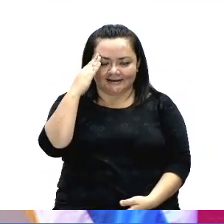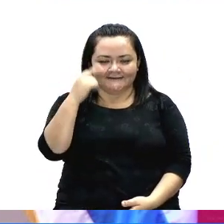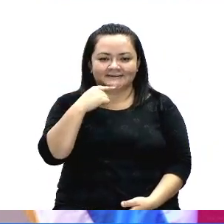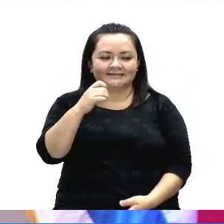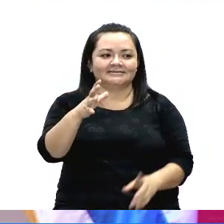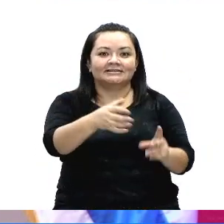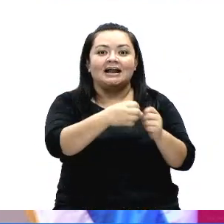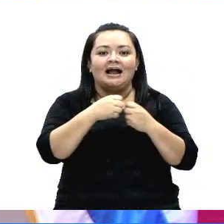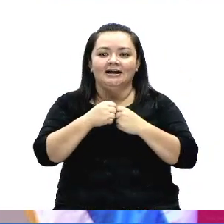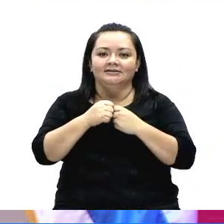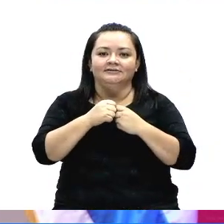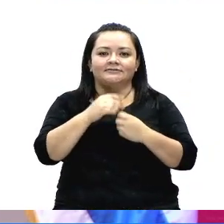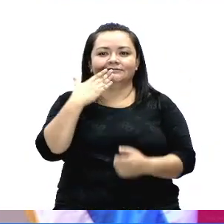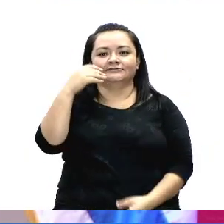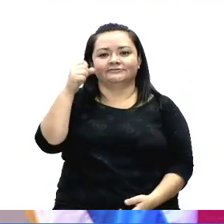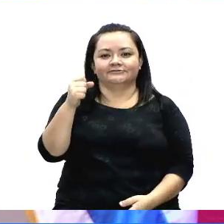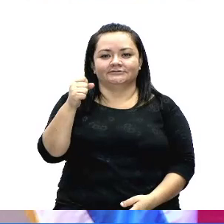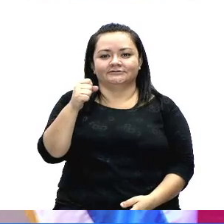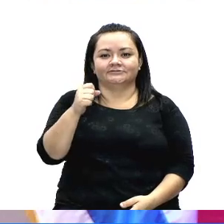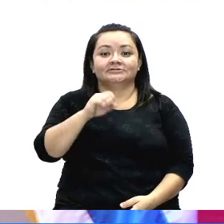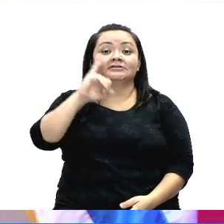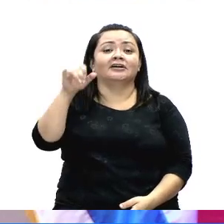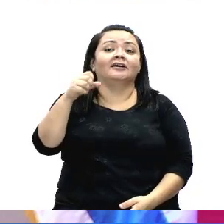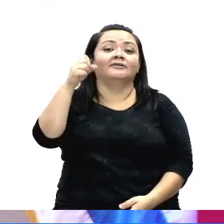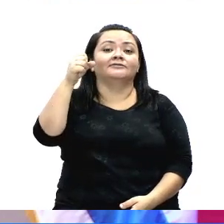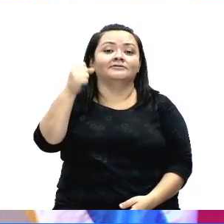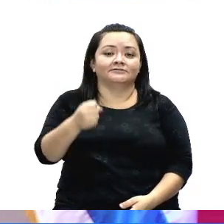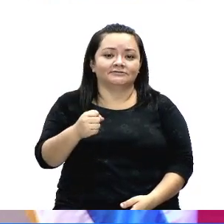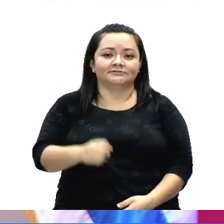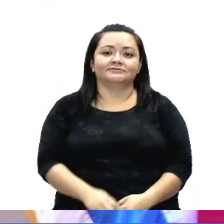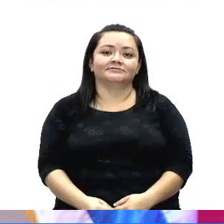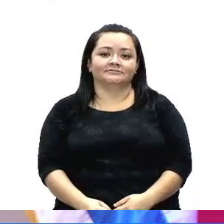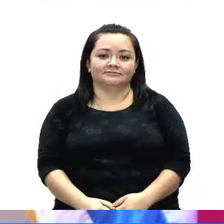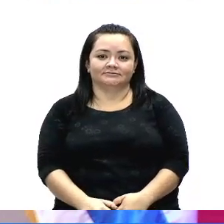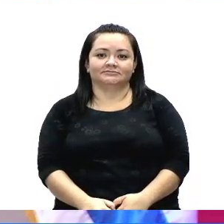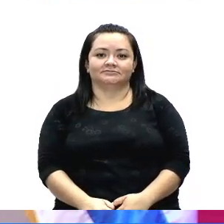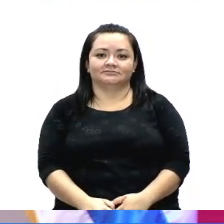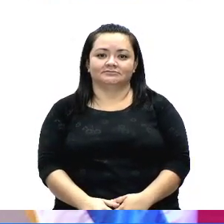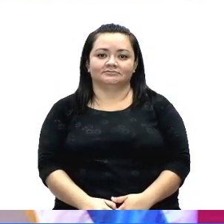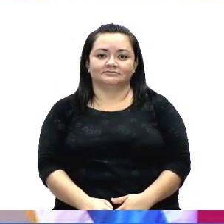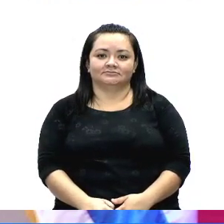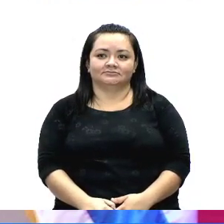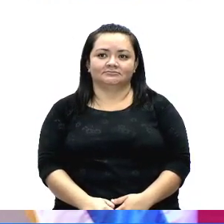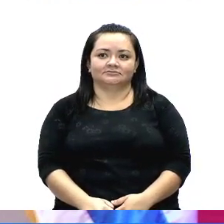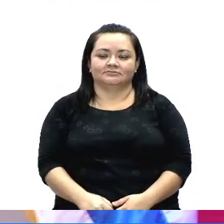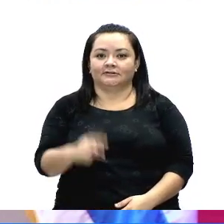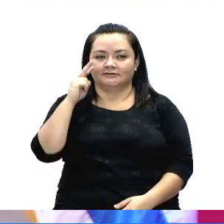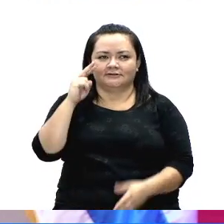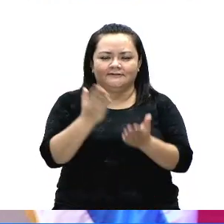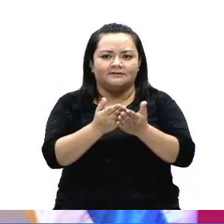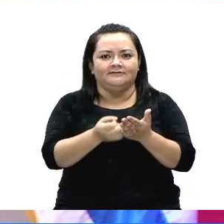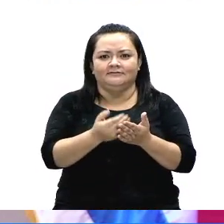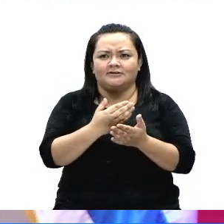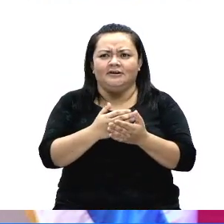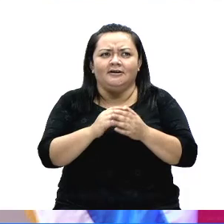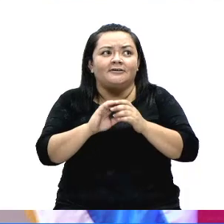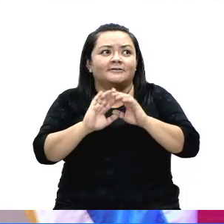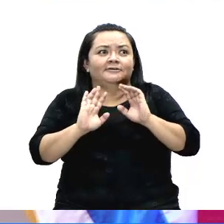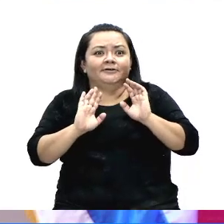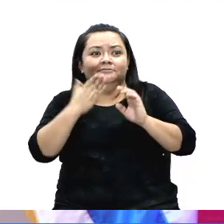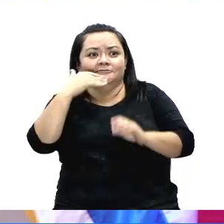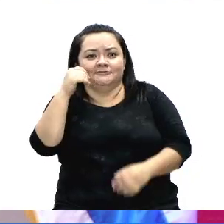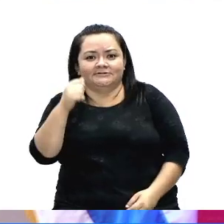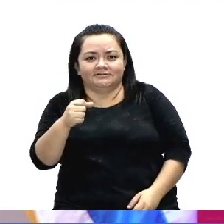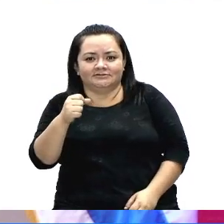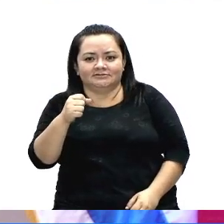moisés a josué y no se ve en la biblia que le digan moisés